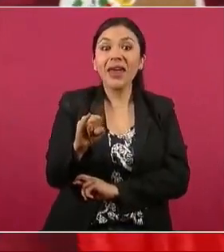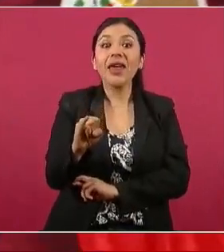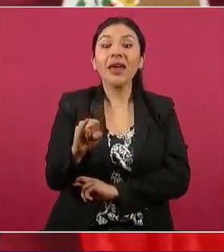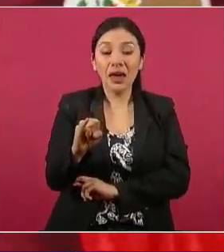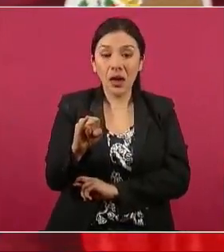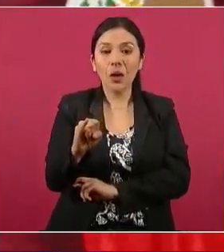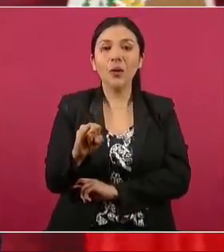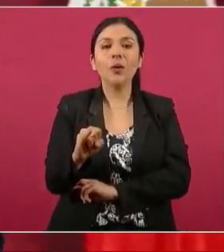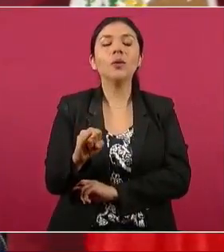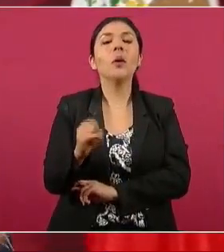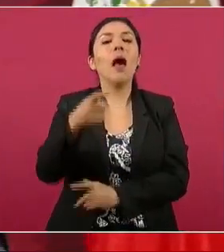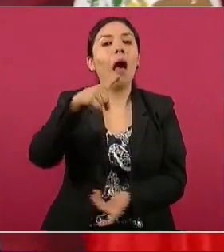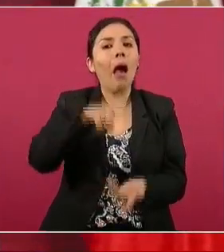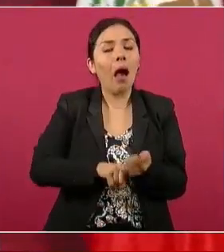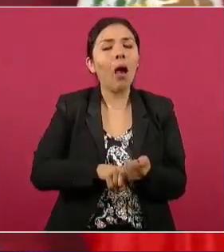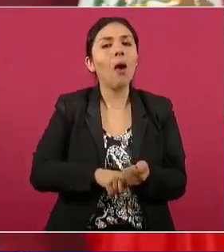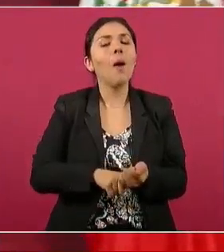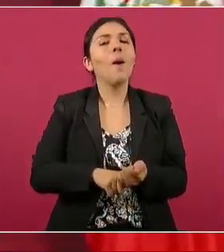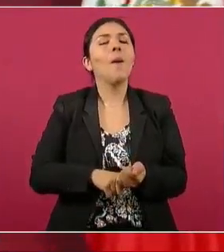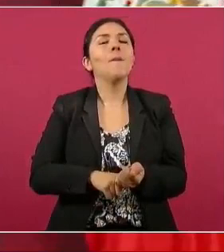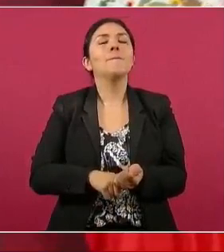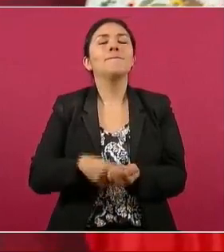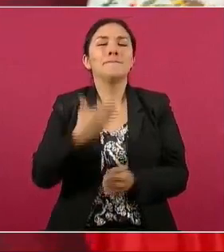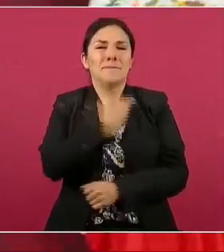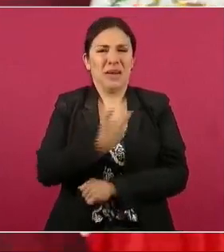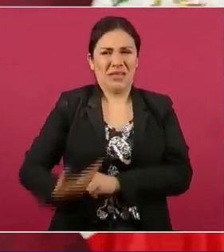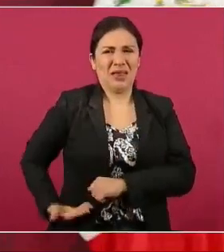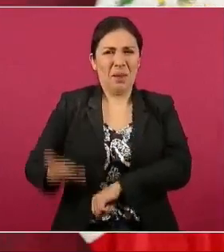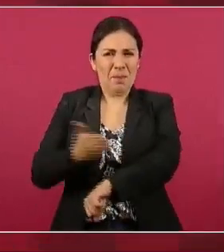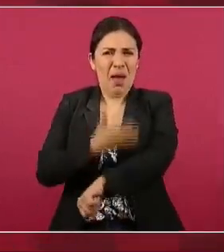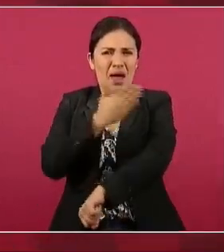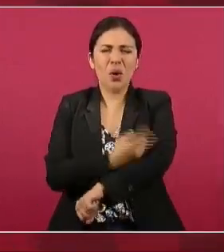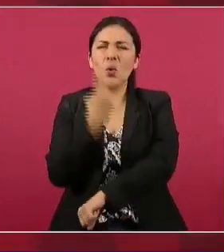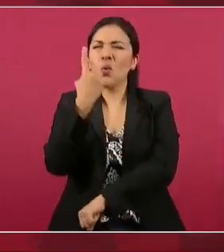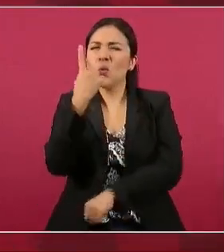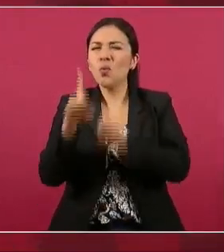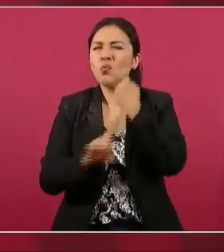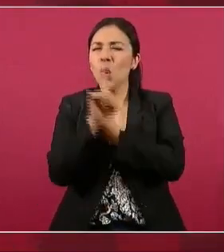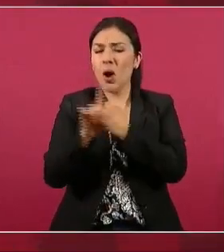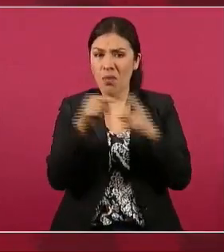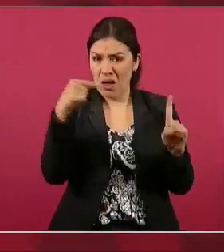Uno de los problemas que enfrentó el presidente Madero, un hombre muy bueno,